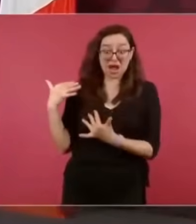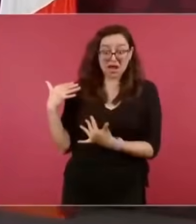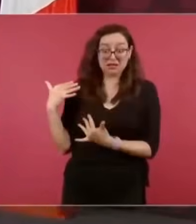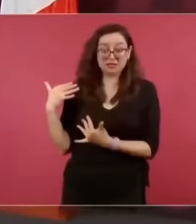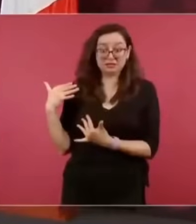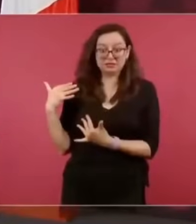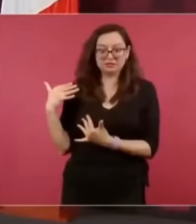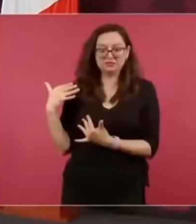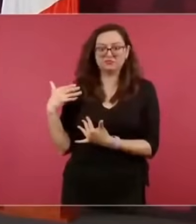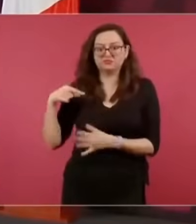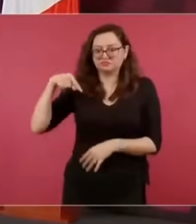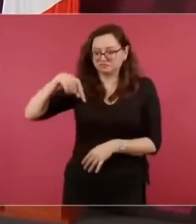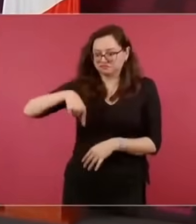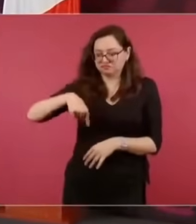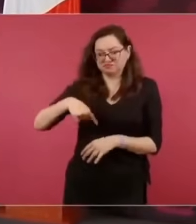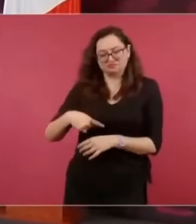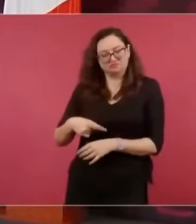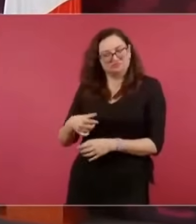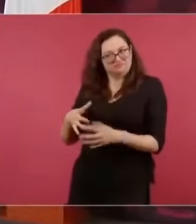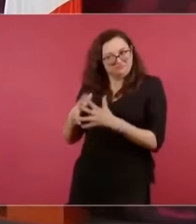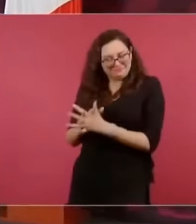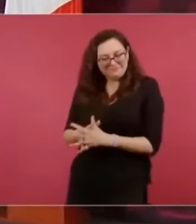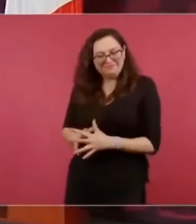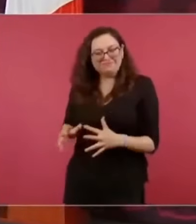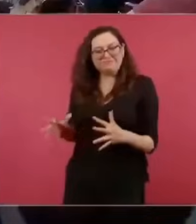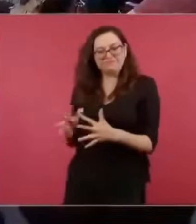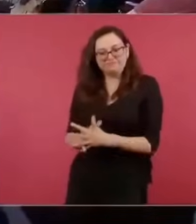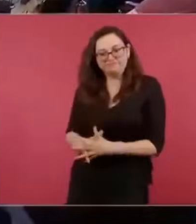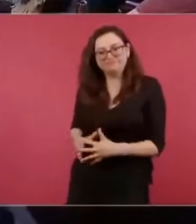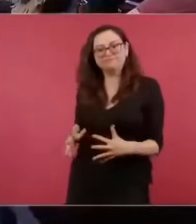Y el pueblo resistiendo.